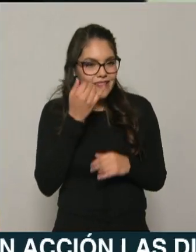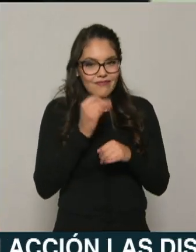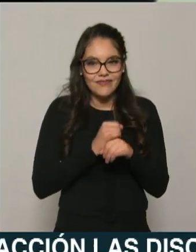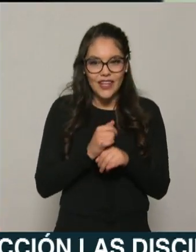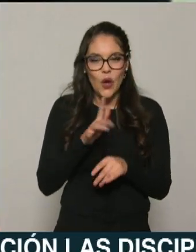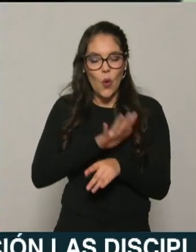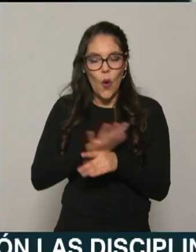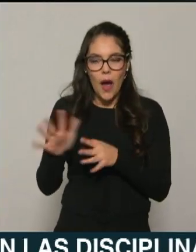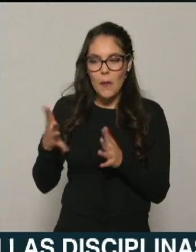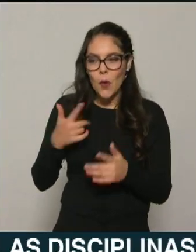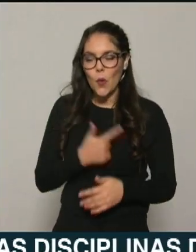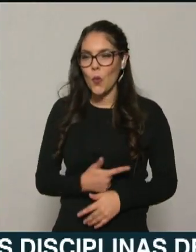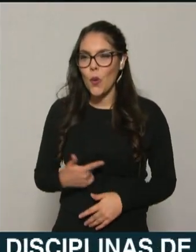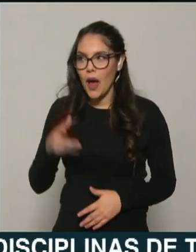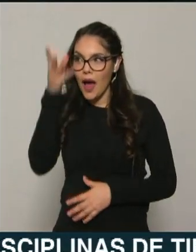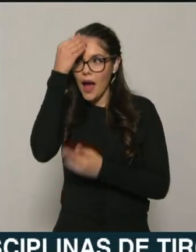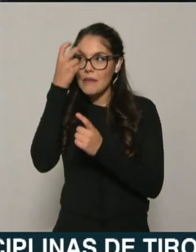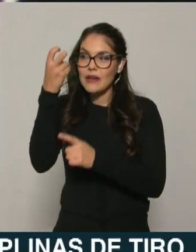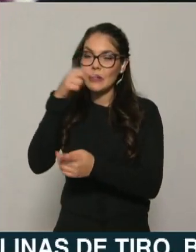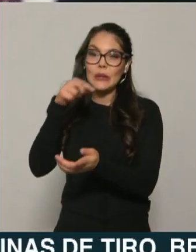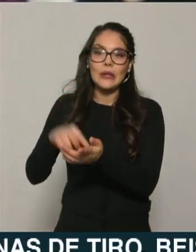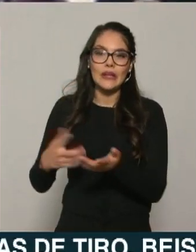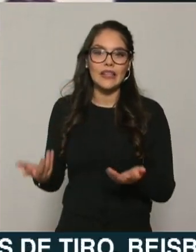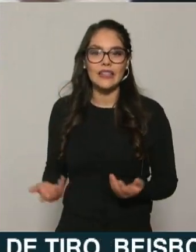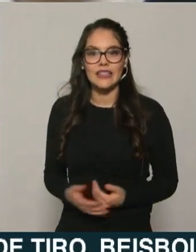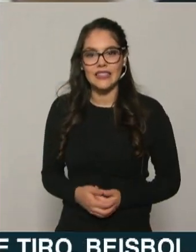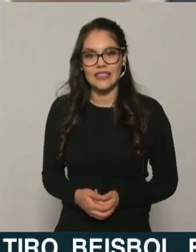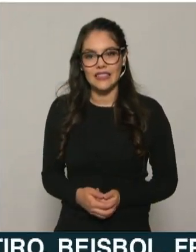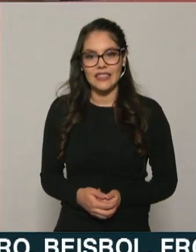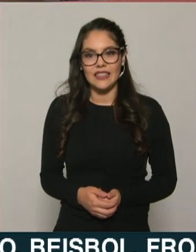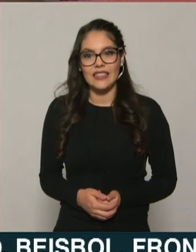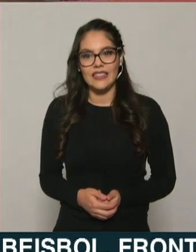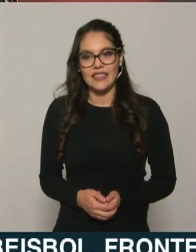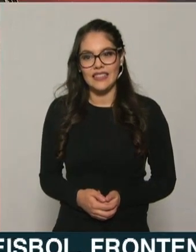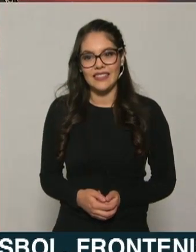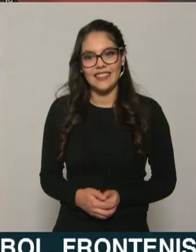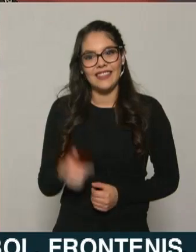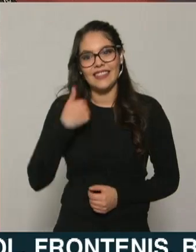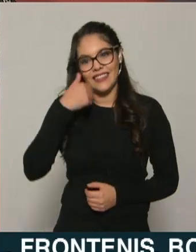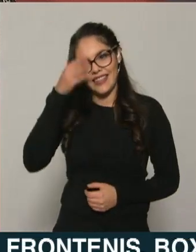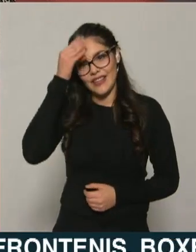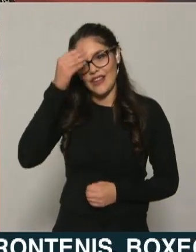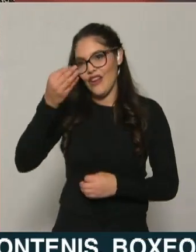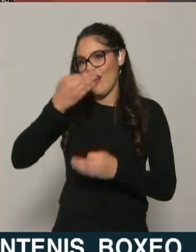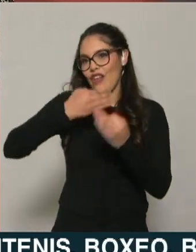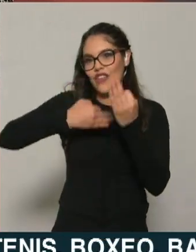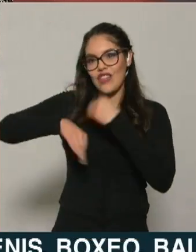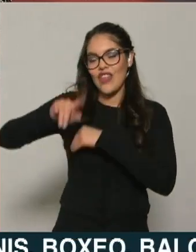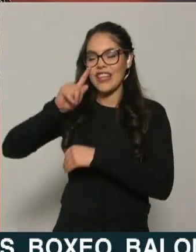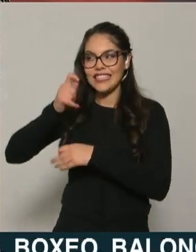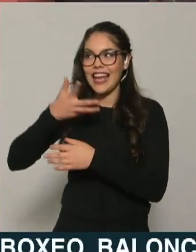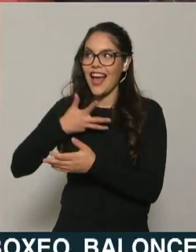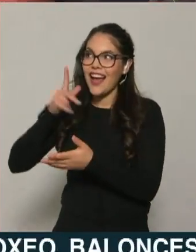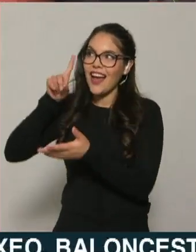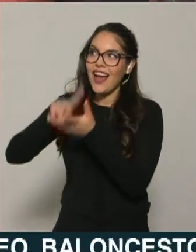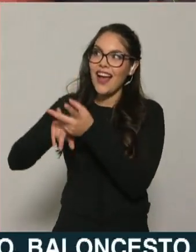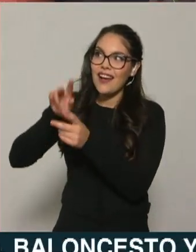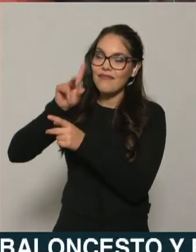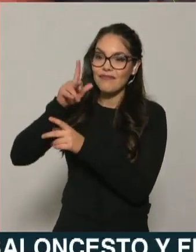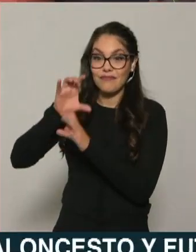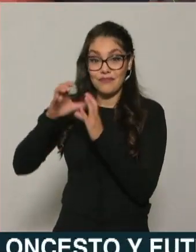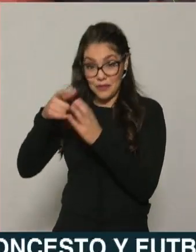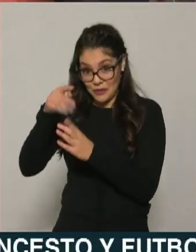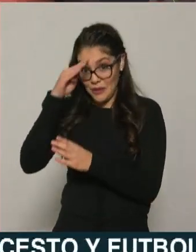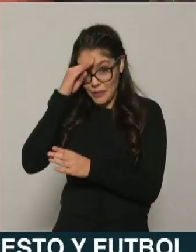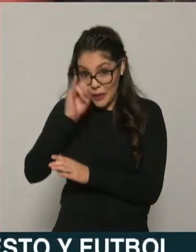¿Qué te gustaría aprender de Marte? Marte, todo. ¿Todo lo que hay en Marte? ¿Y tú crees que sea posible